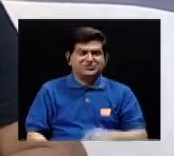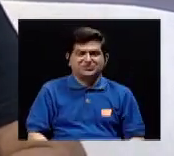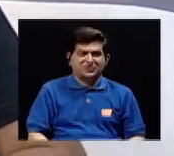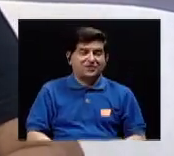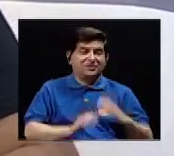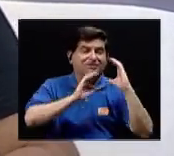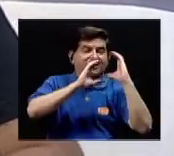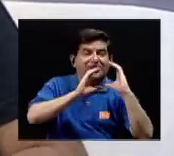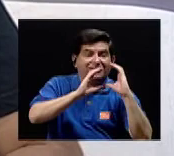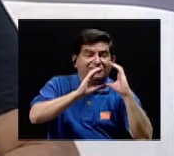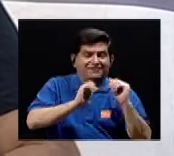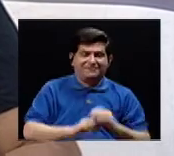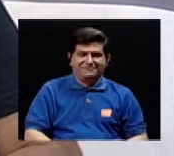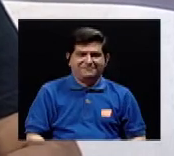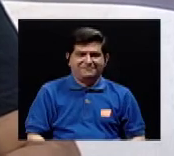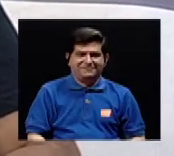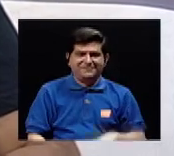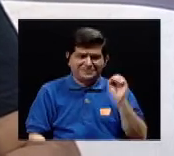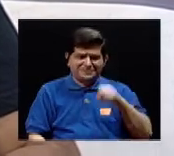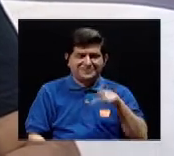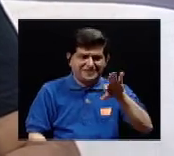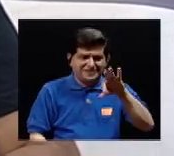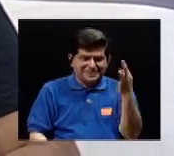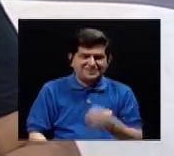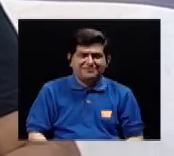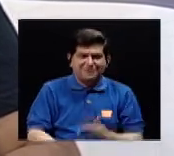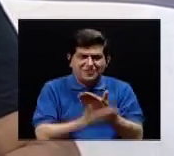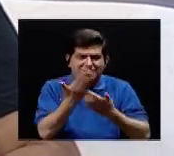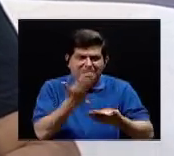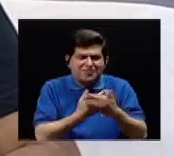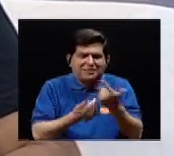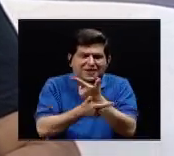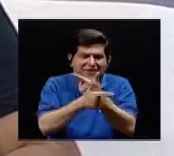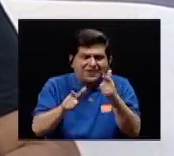porque yo soy de la pintura. Entonces yo digo, sí, cámara a mano alzada